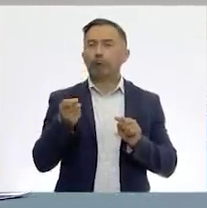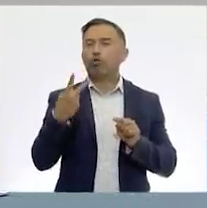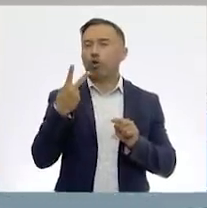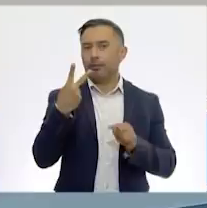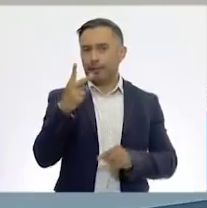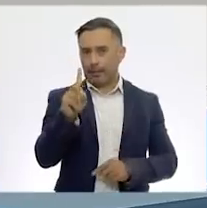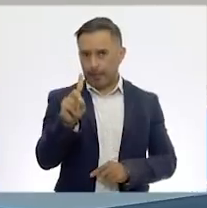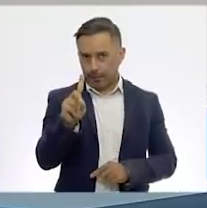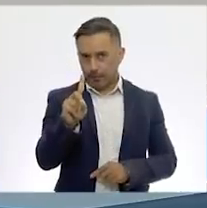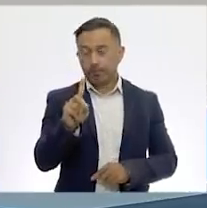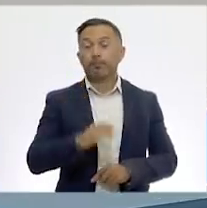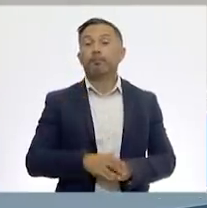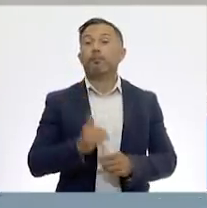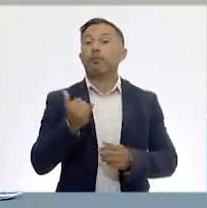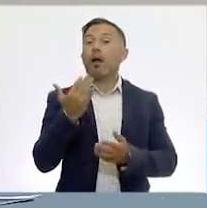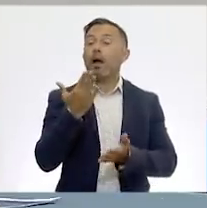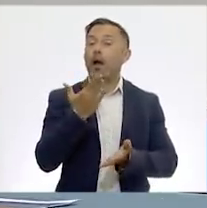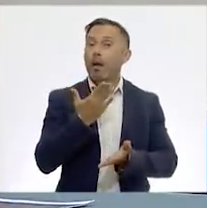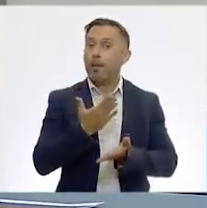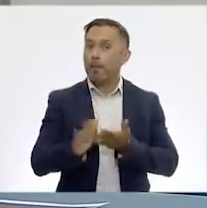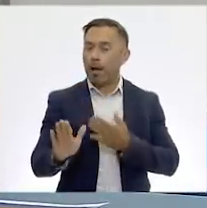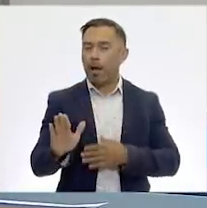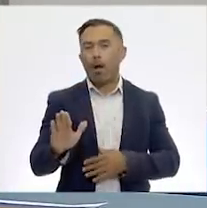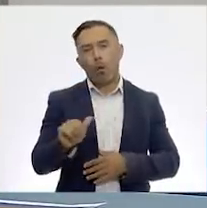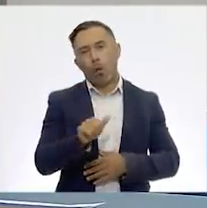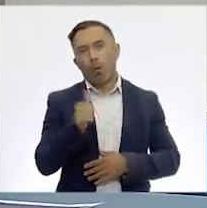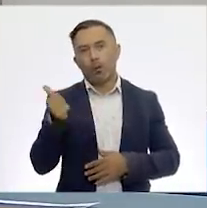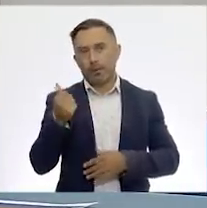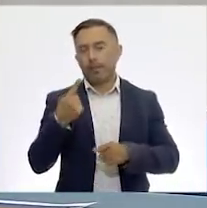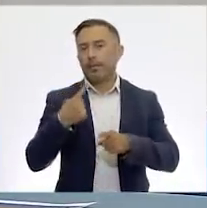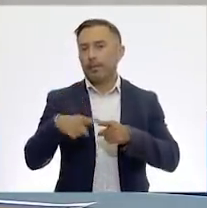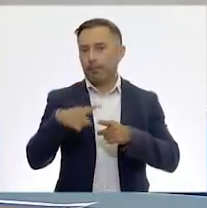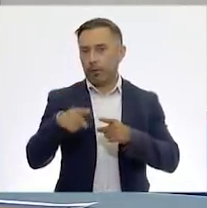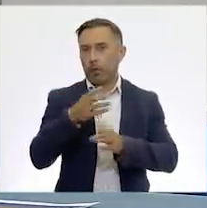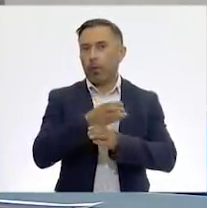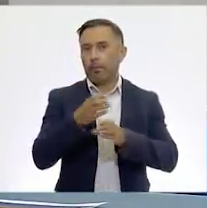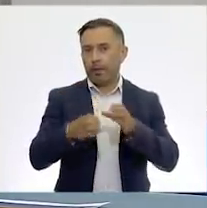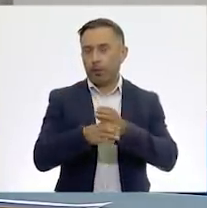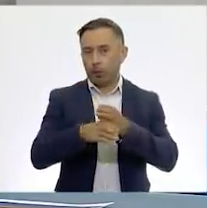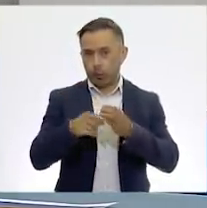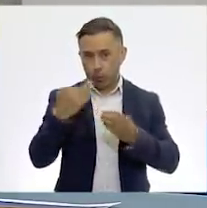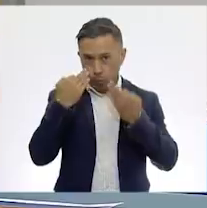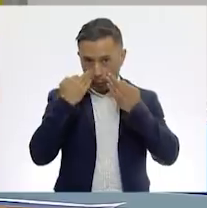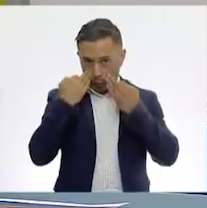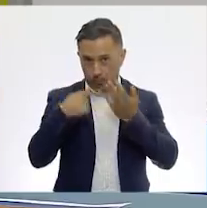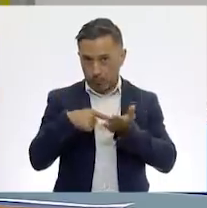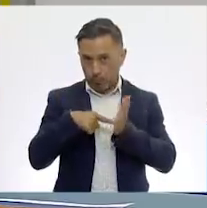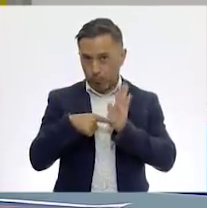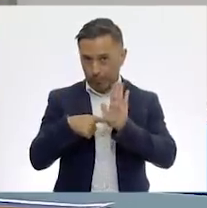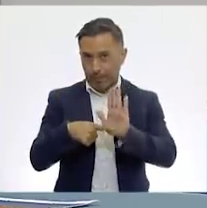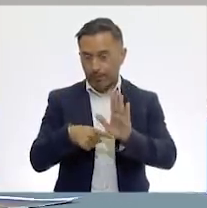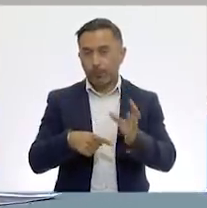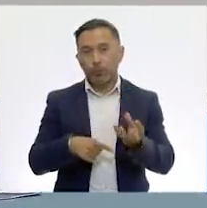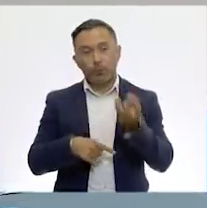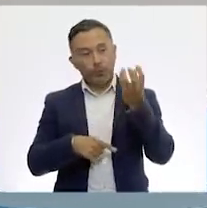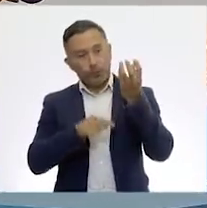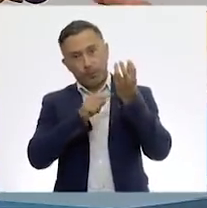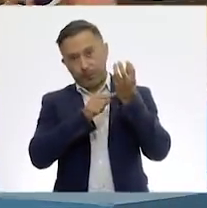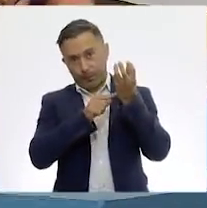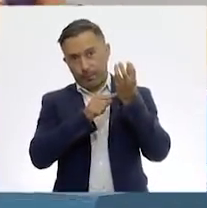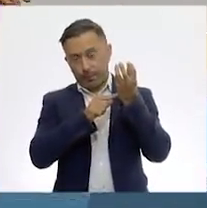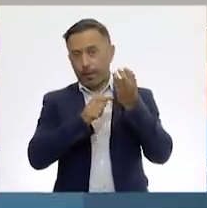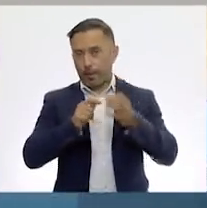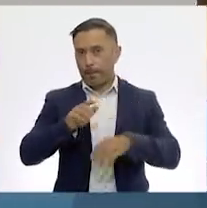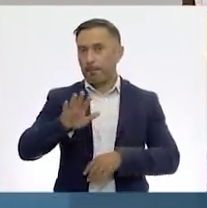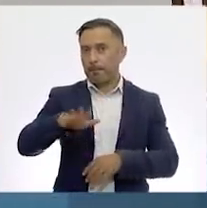otra parte tenemos unos objetos que aquí vamos a mostrar. Este es una pelota, si la pones